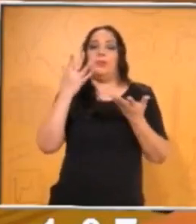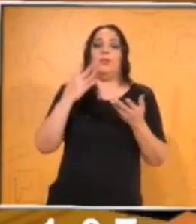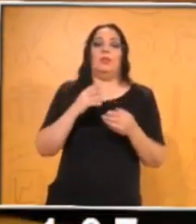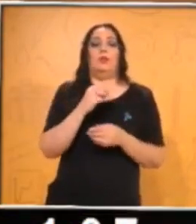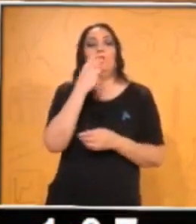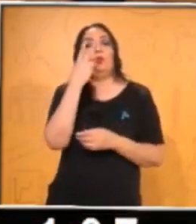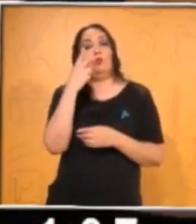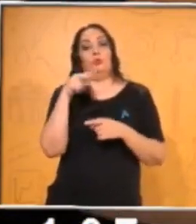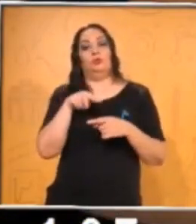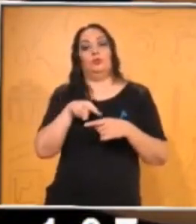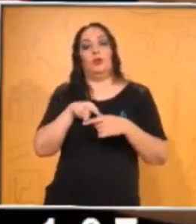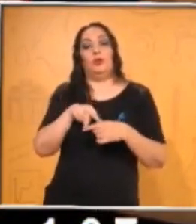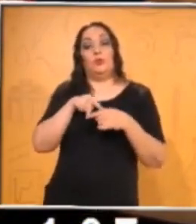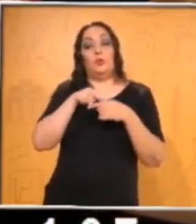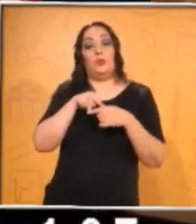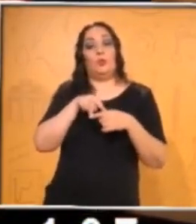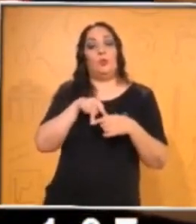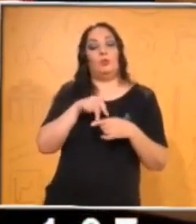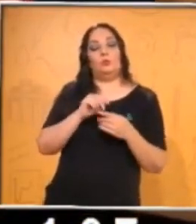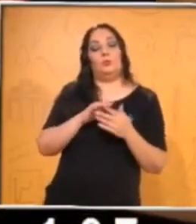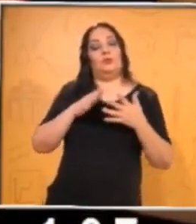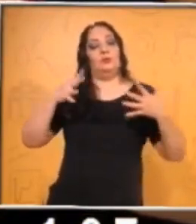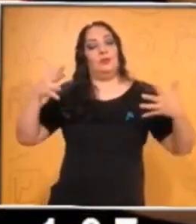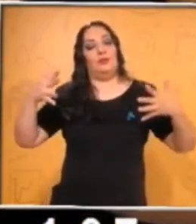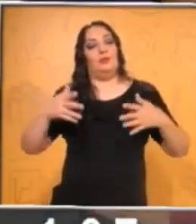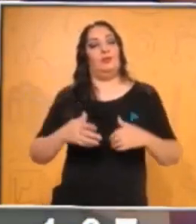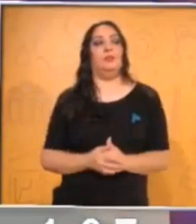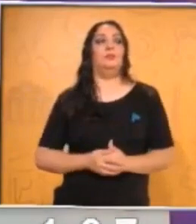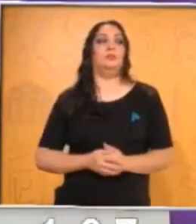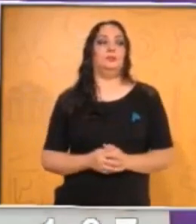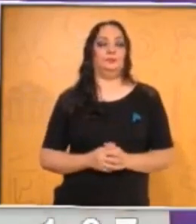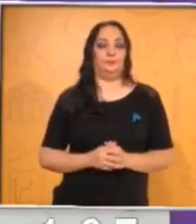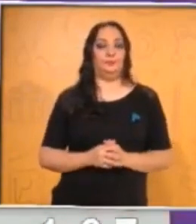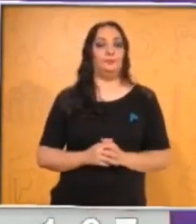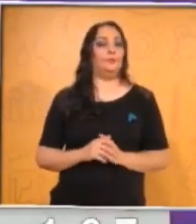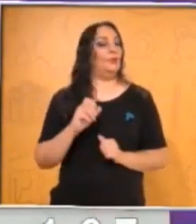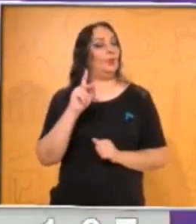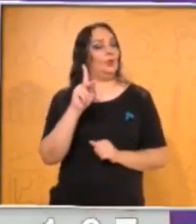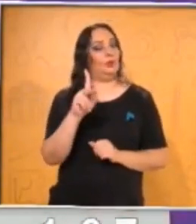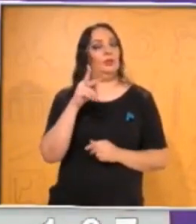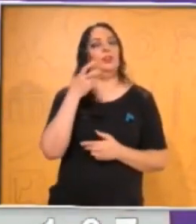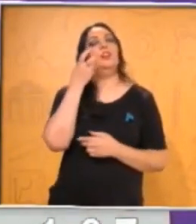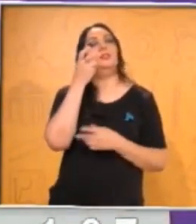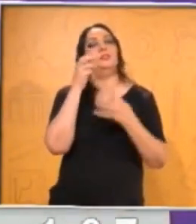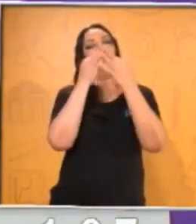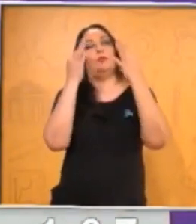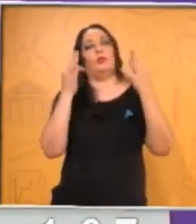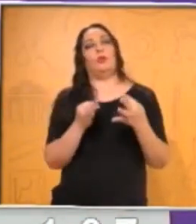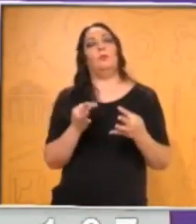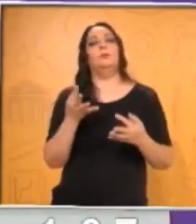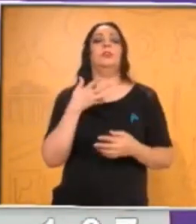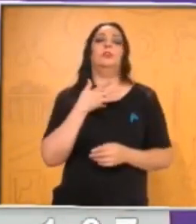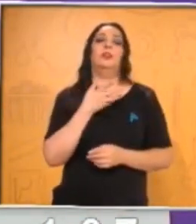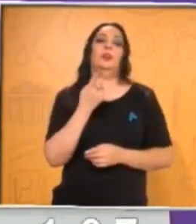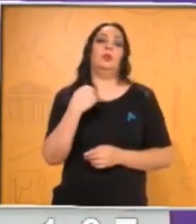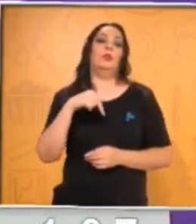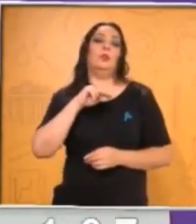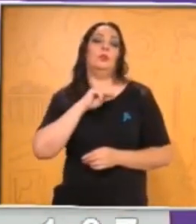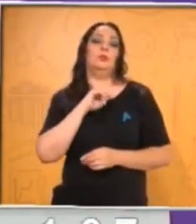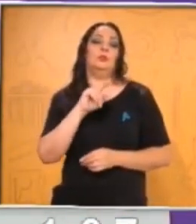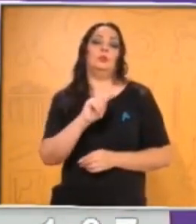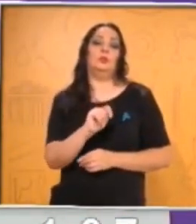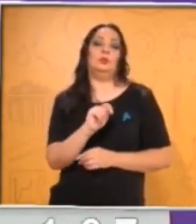dos grandes. Y dos grandes. Y okay. Los dos grandes. ¿Sí? Muy bien. Y estas figuras son las que conforman nuestro